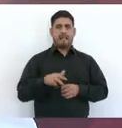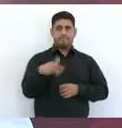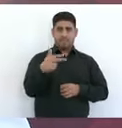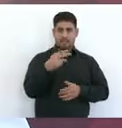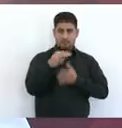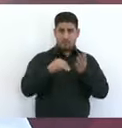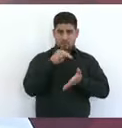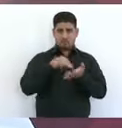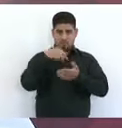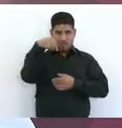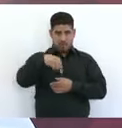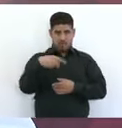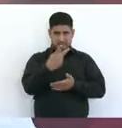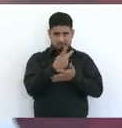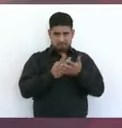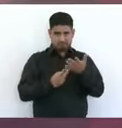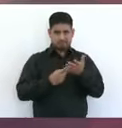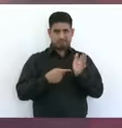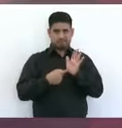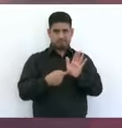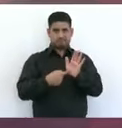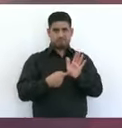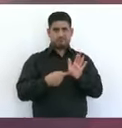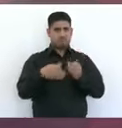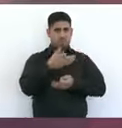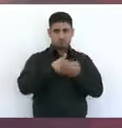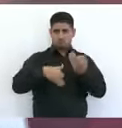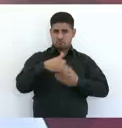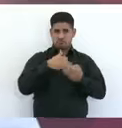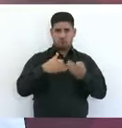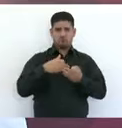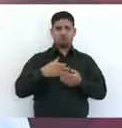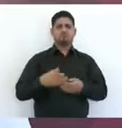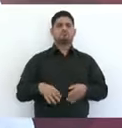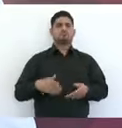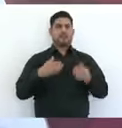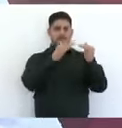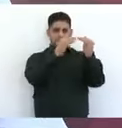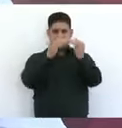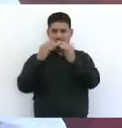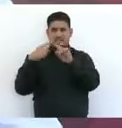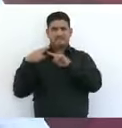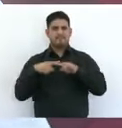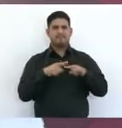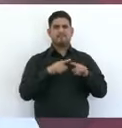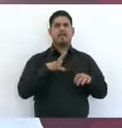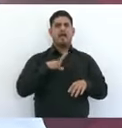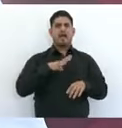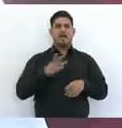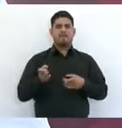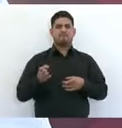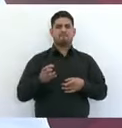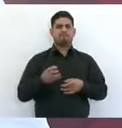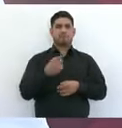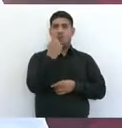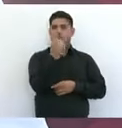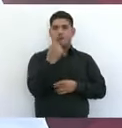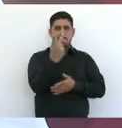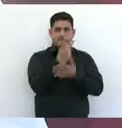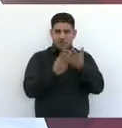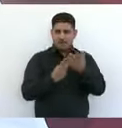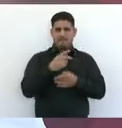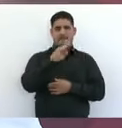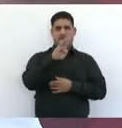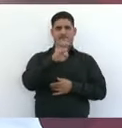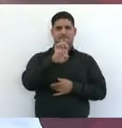plan, prácticamente todos los hogares son beneficiarios de por lo menos uno de los programas para el